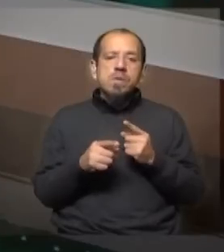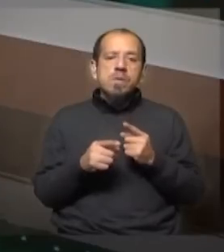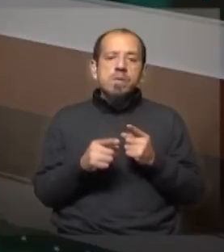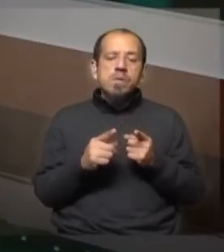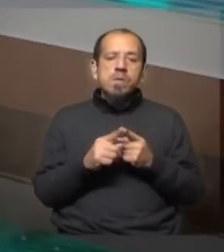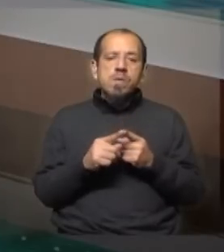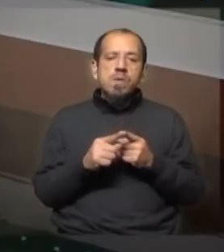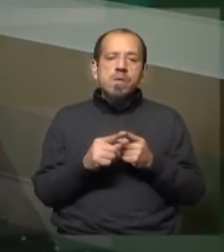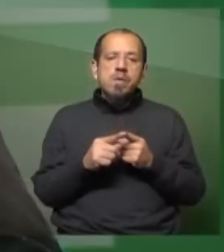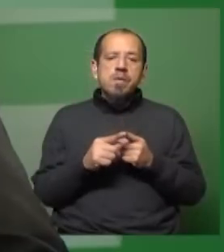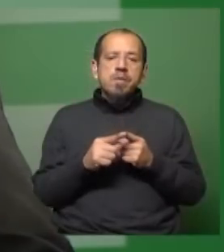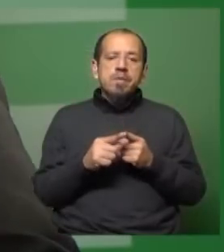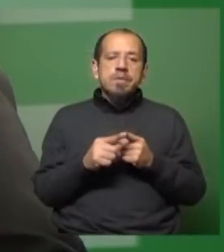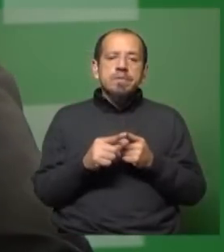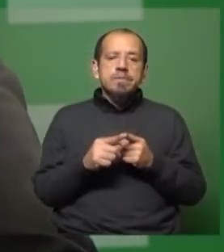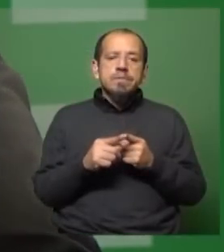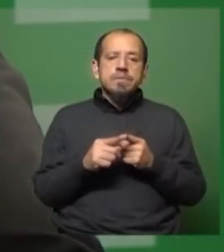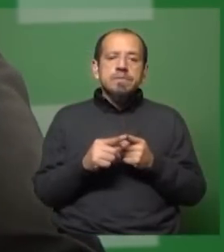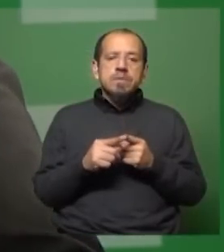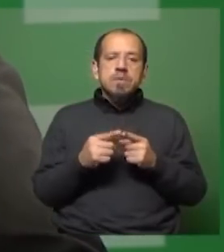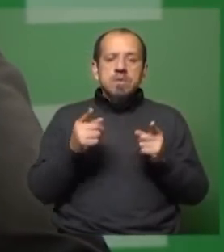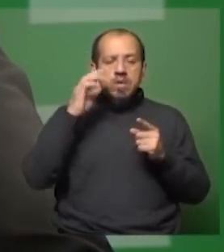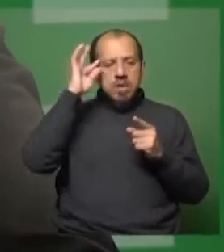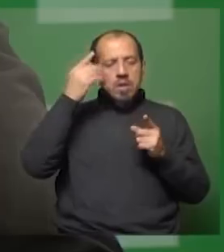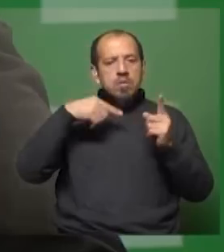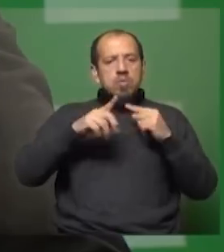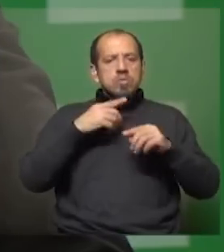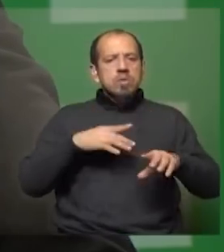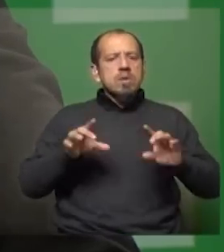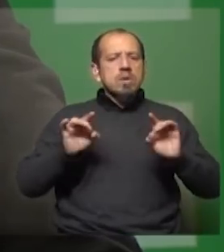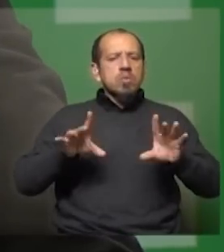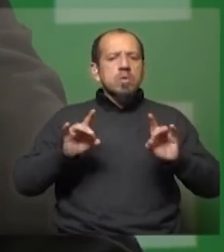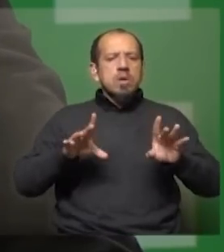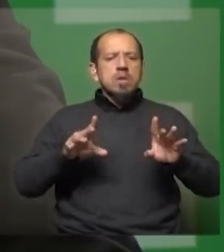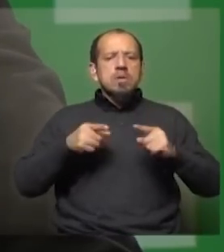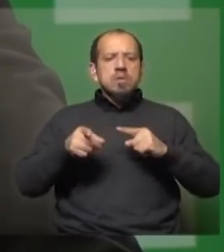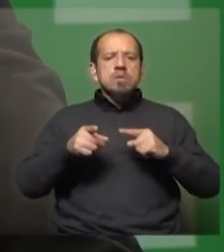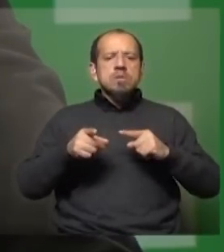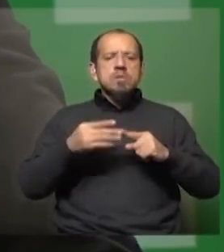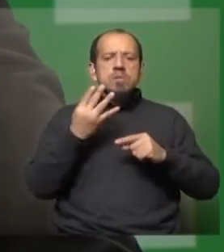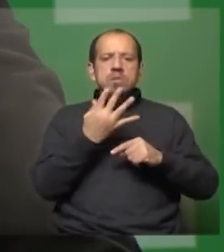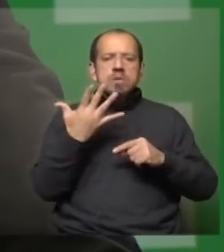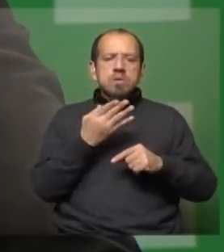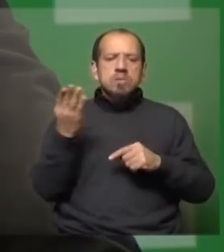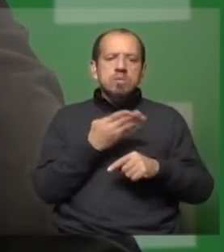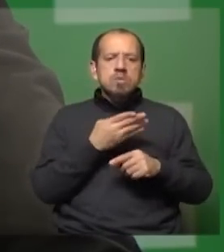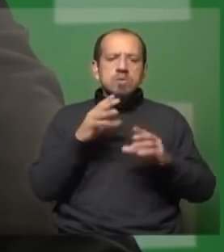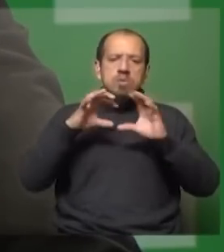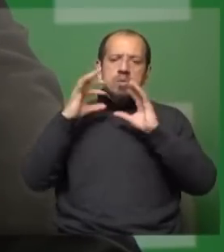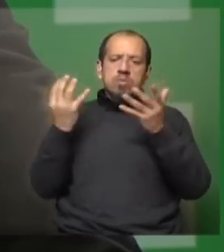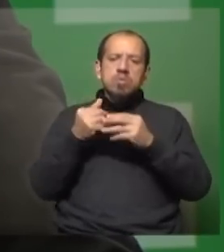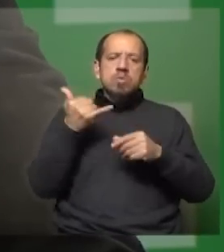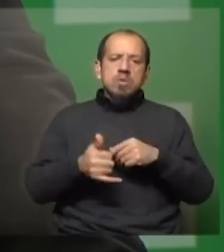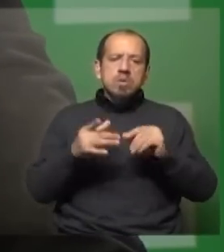no la tuvimos pero lo que te digo es que creemos como que si fuera natural y en realidad apenas un 45% de países en el mundo tiene